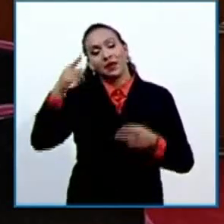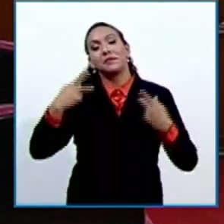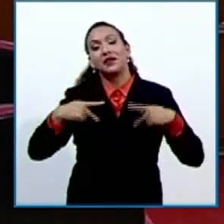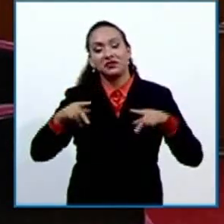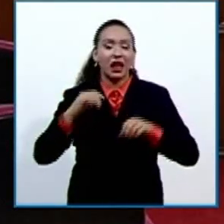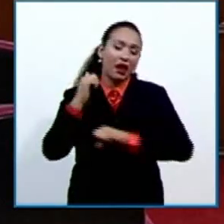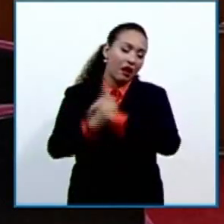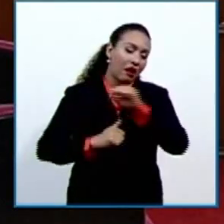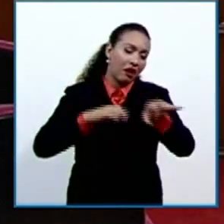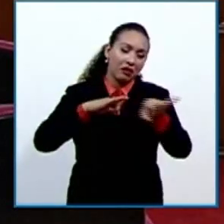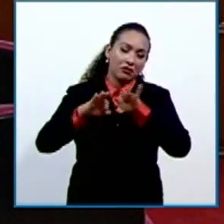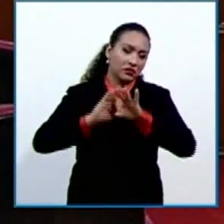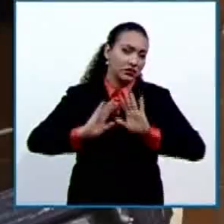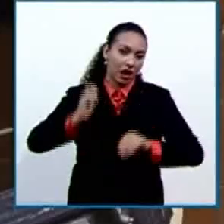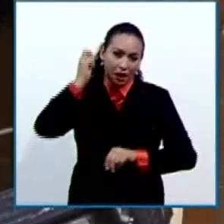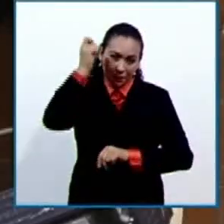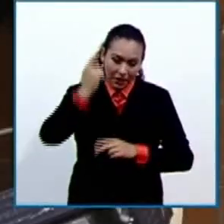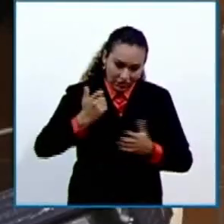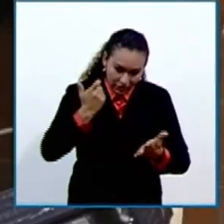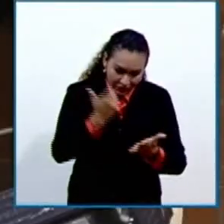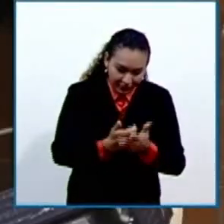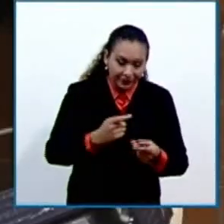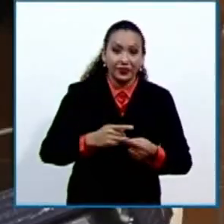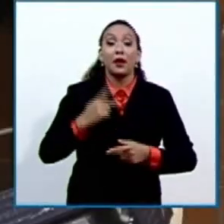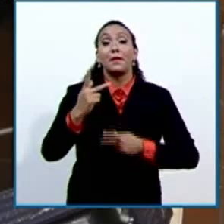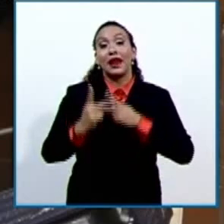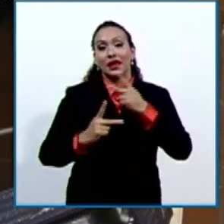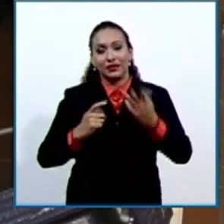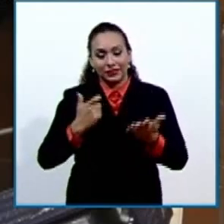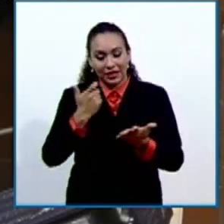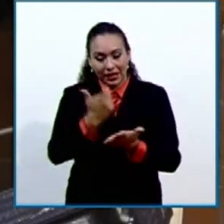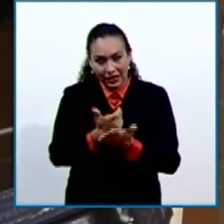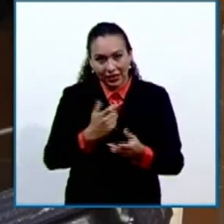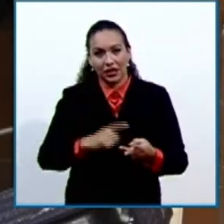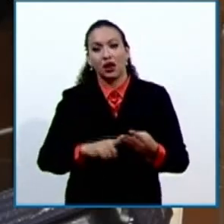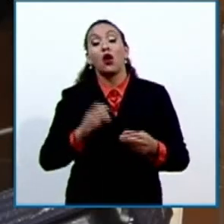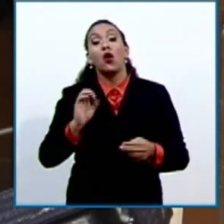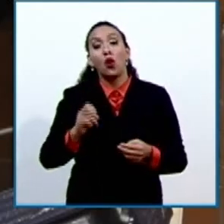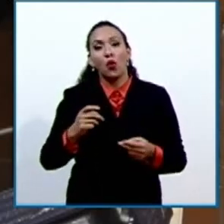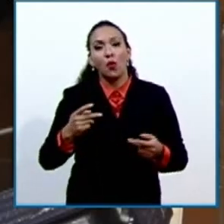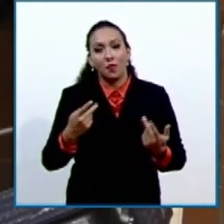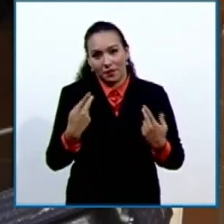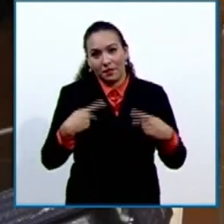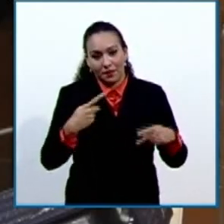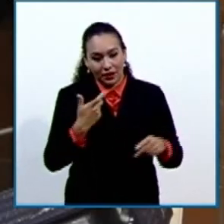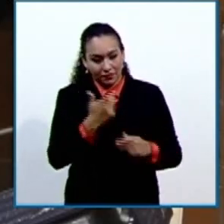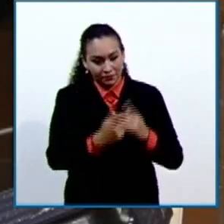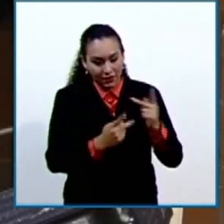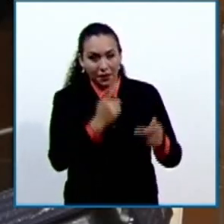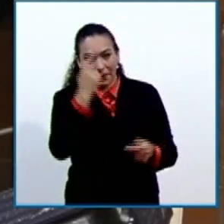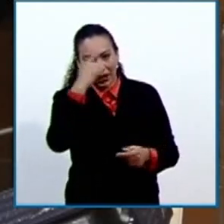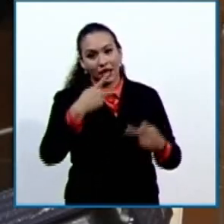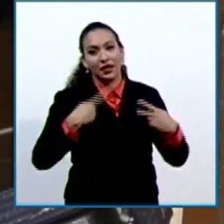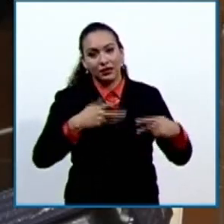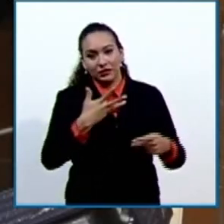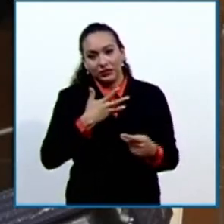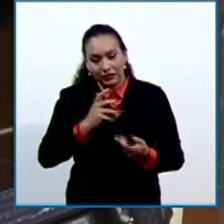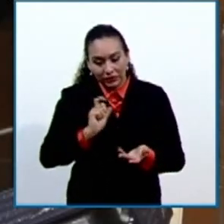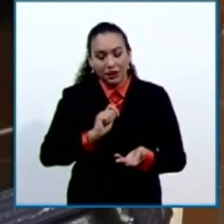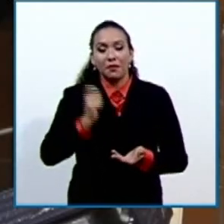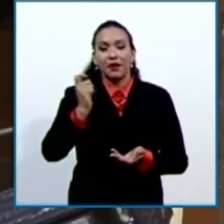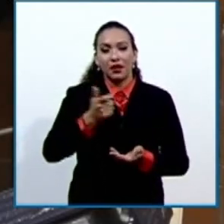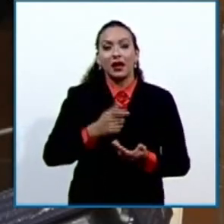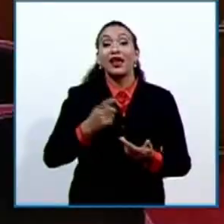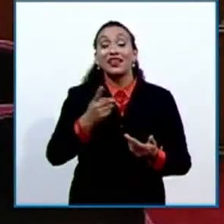retiro, liquidaciones por servicios prestados y préstamos o créditos a los trabajadores deberían estar previstas en